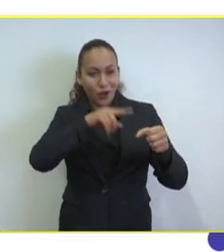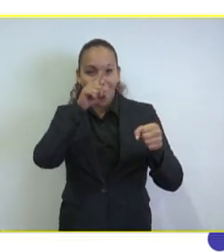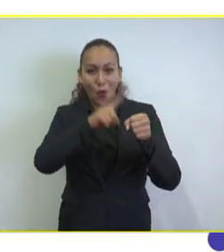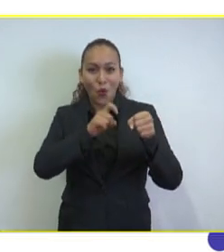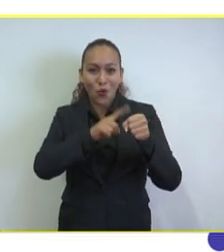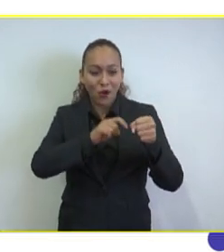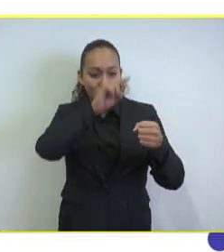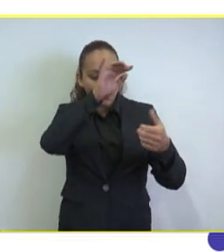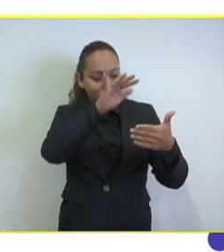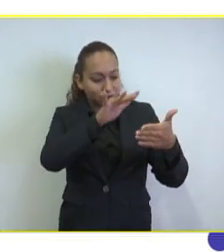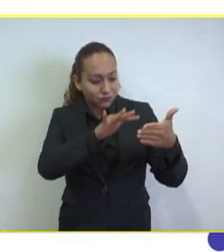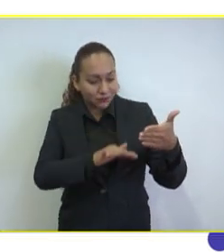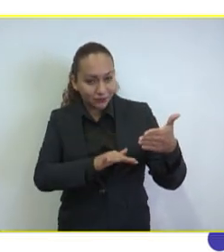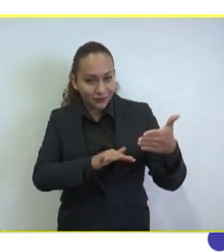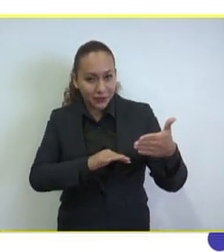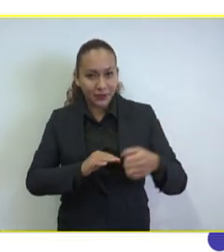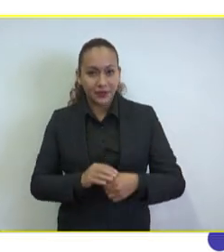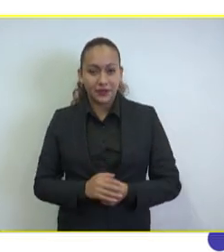nos permitiera